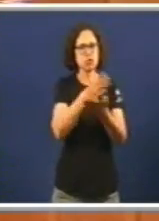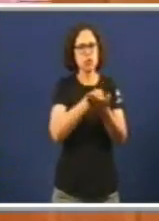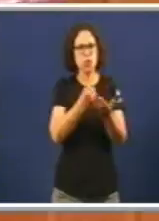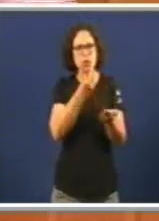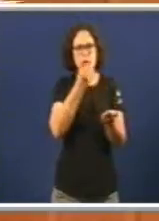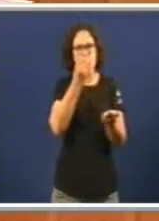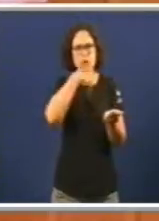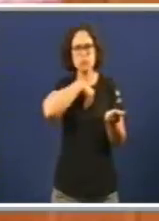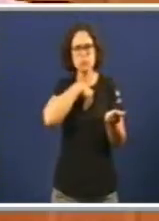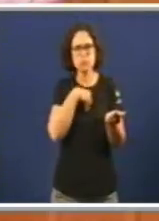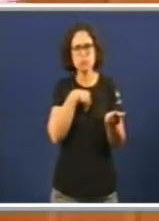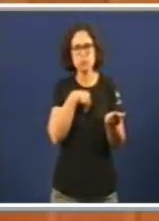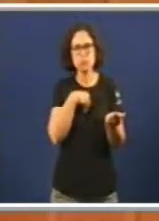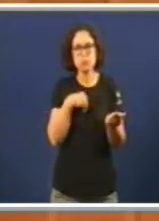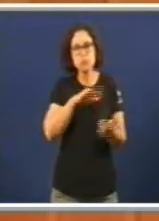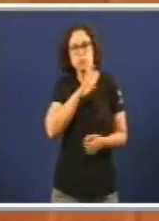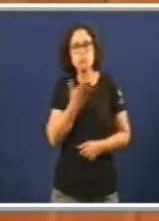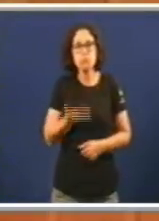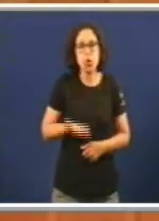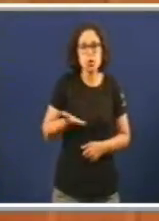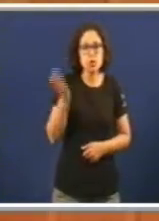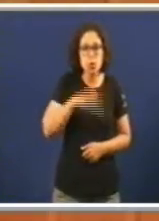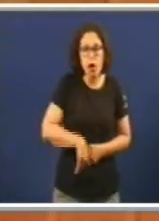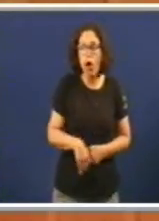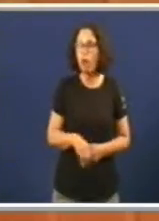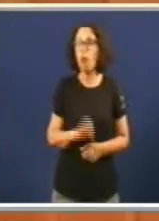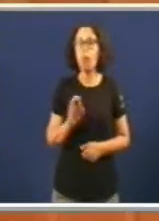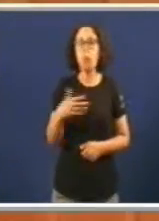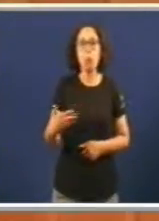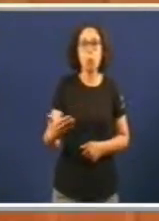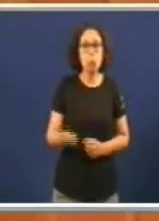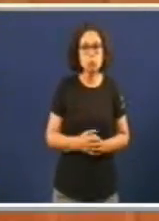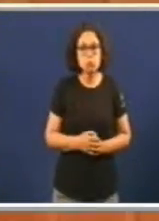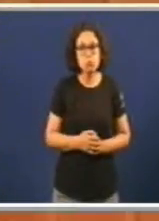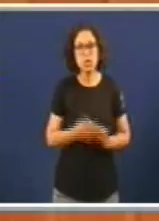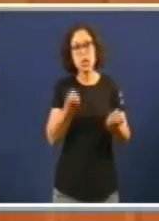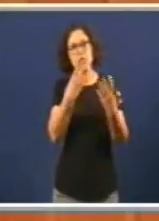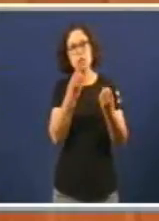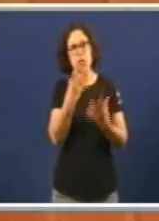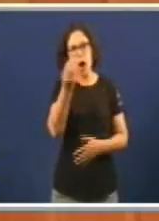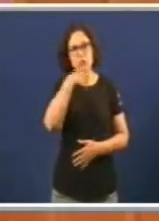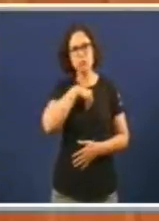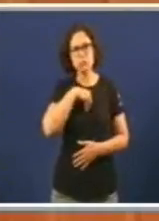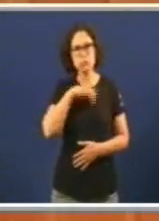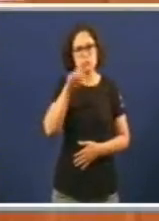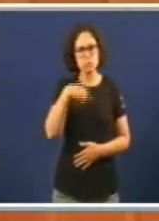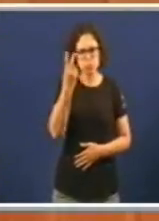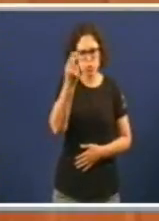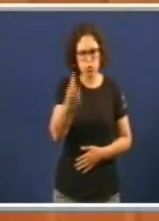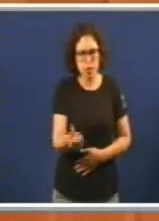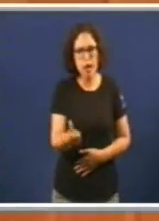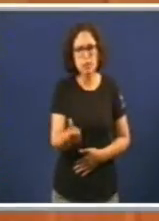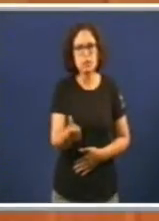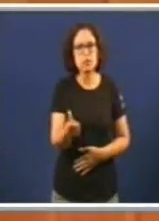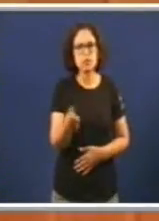Debe parecerlle pouco importante, pouco relevante, que podía vostede omitir esta información e 2 días despois pegar unha chamadiña